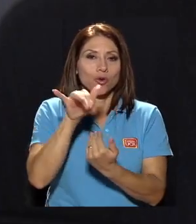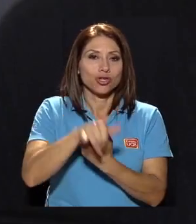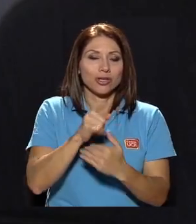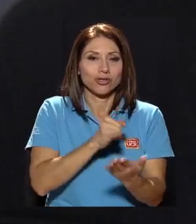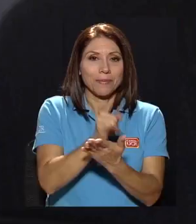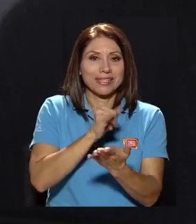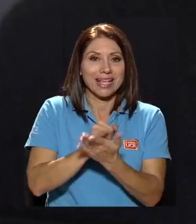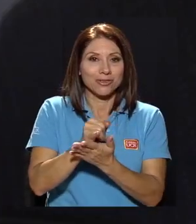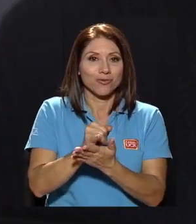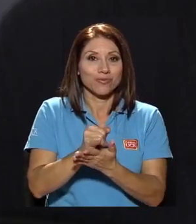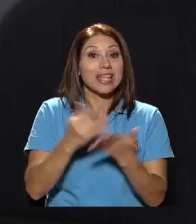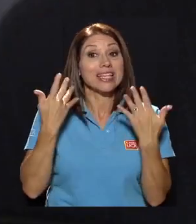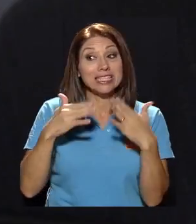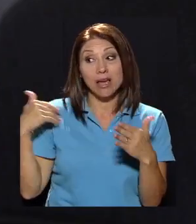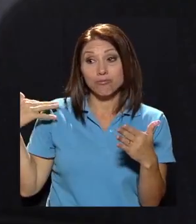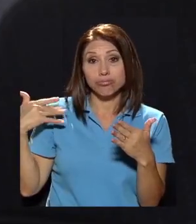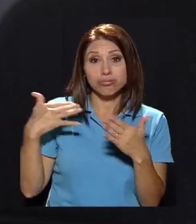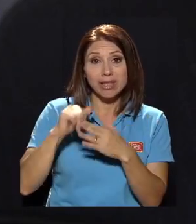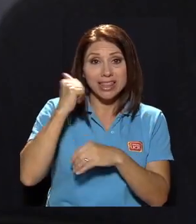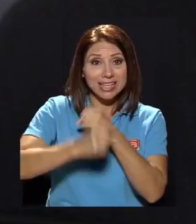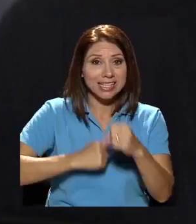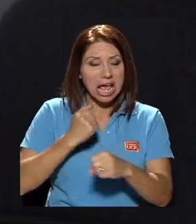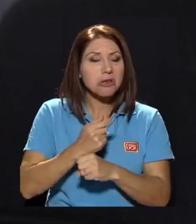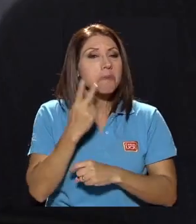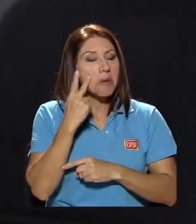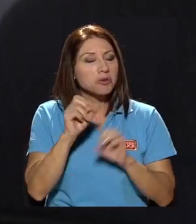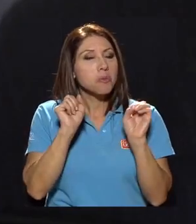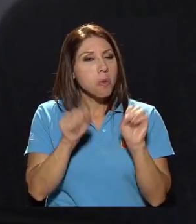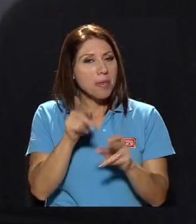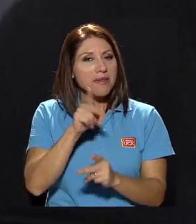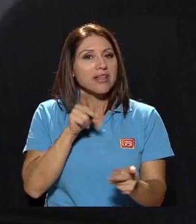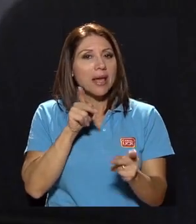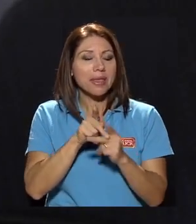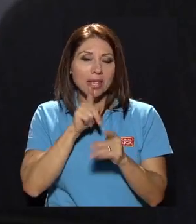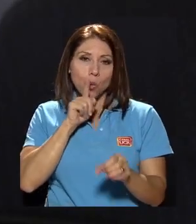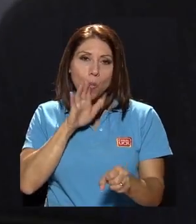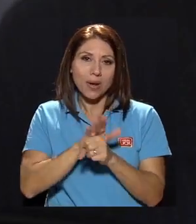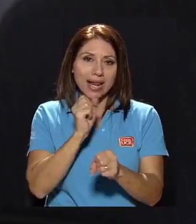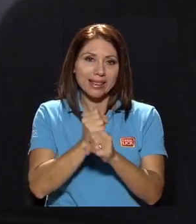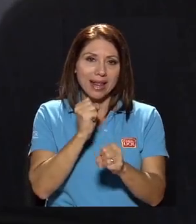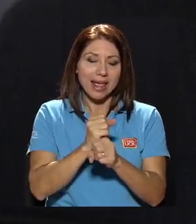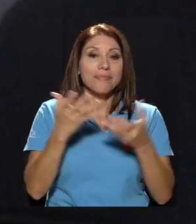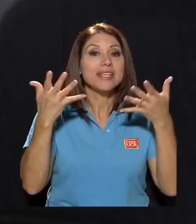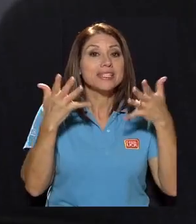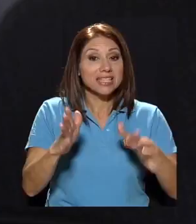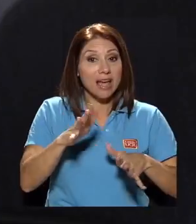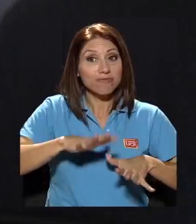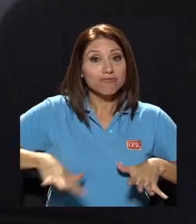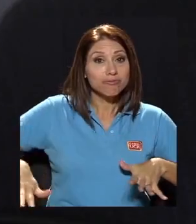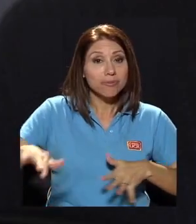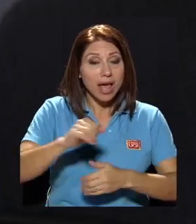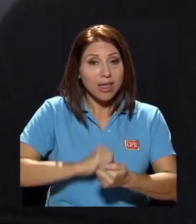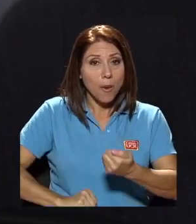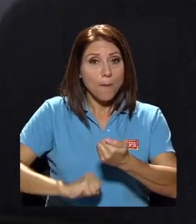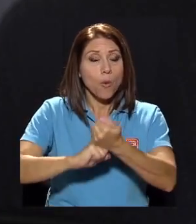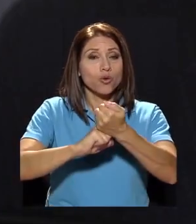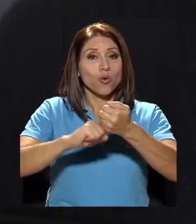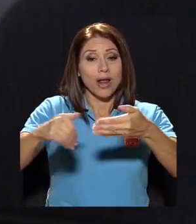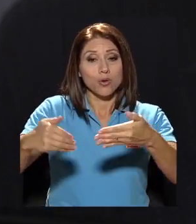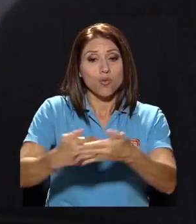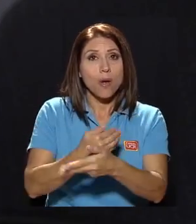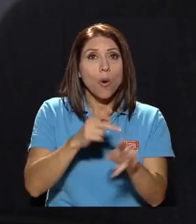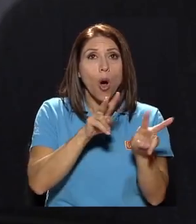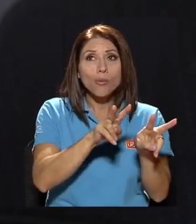Y después de 10 años vemos que esa tarea se puede cumplir perfectamente. El planetario ya ha dado un apoyo a nuestro nuevo